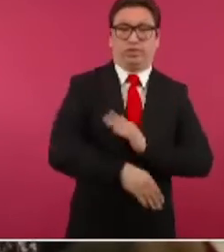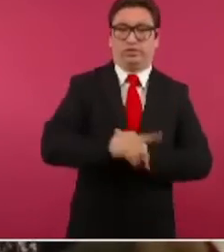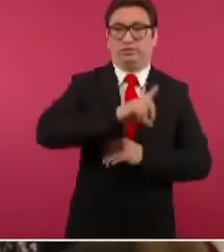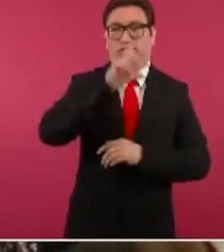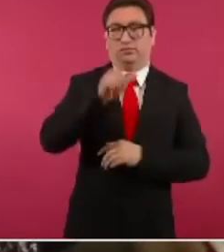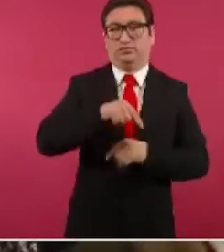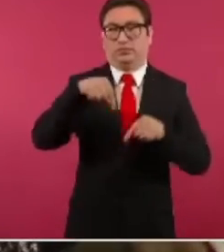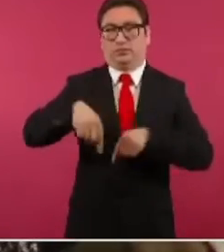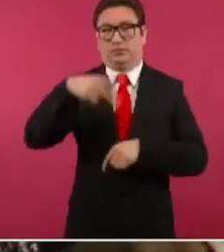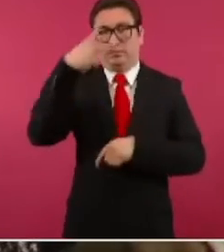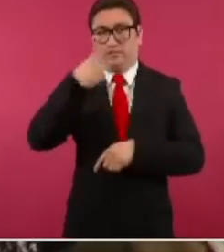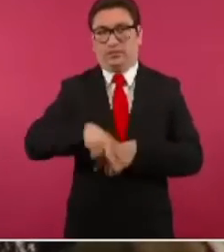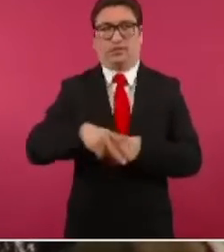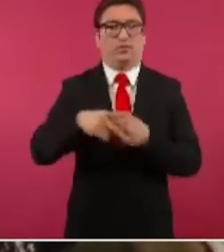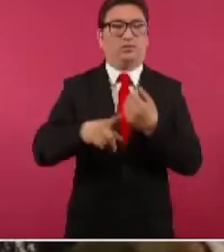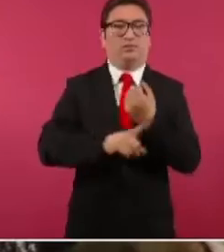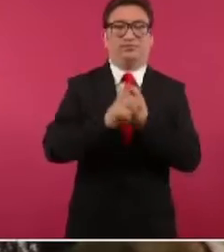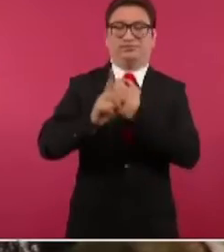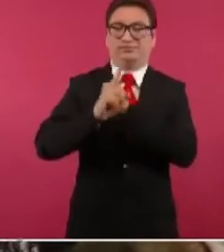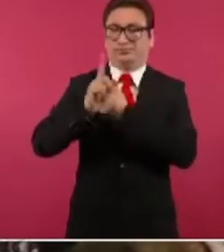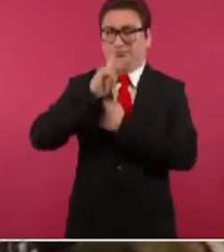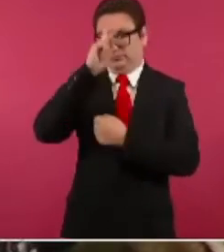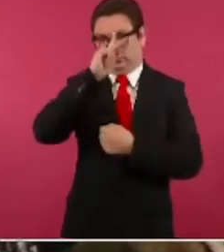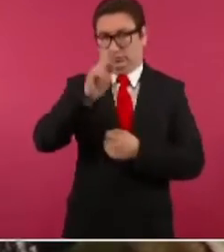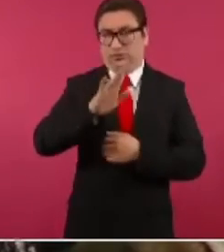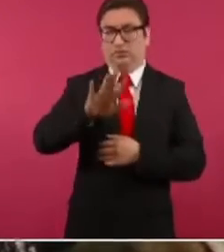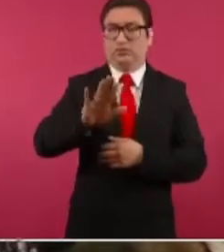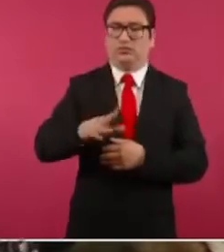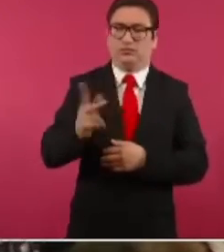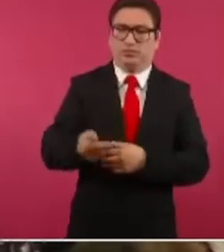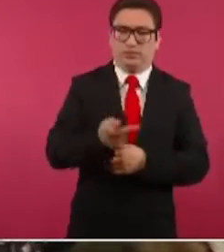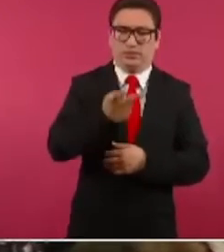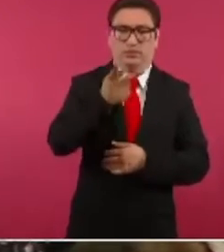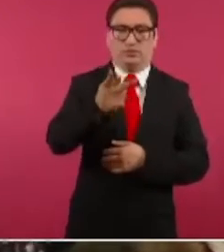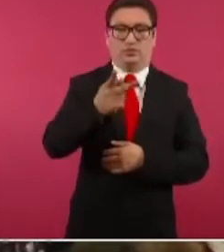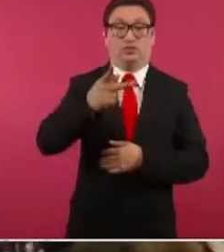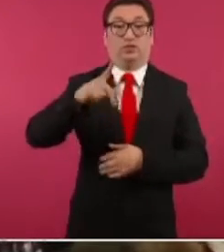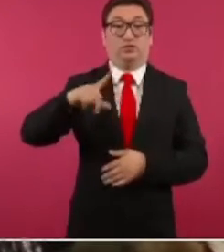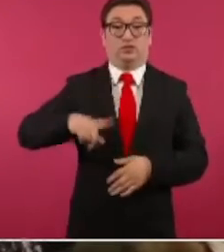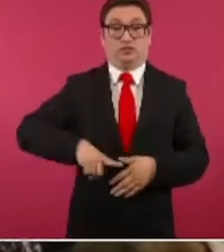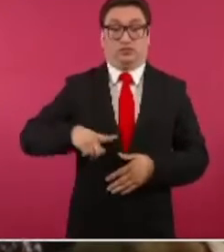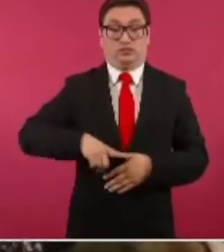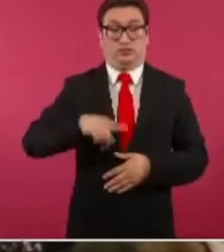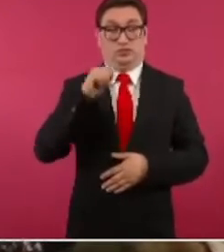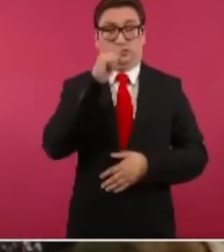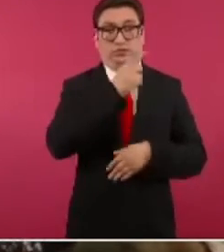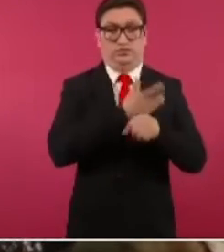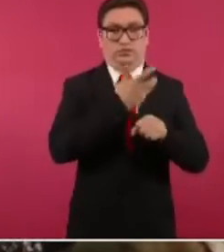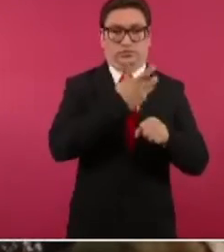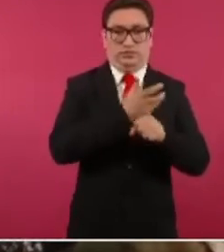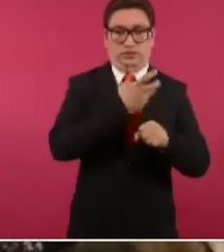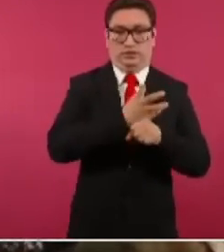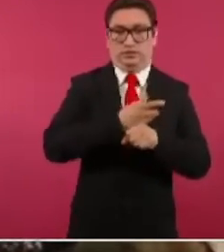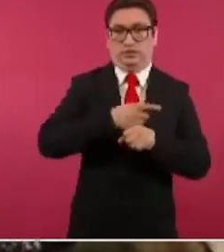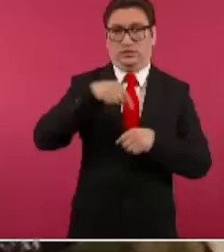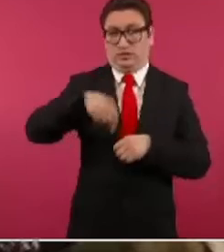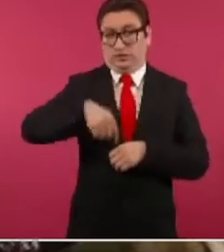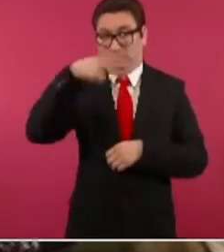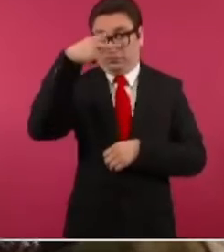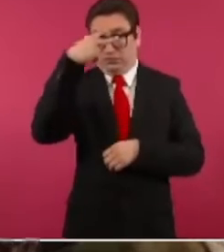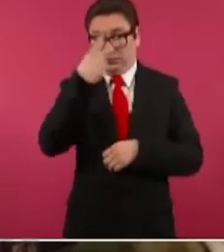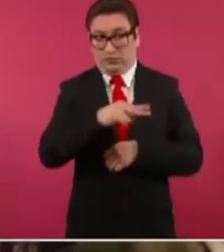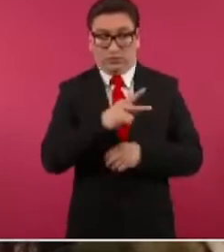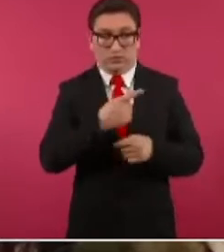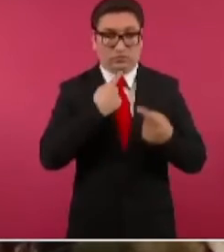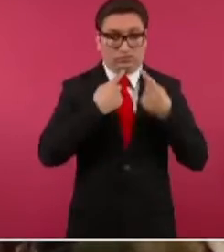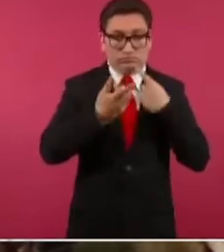mi pregunta sería ¿están viendo el gobierno de los Estados Unidos con el gobierno de México